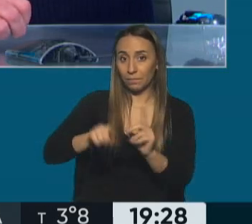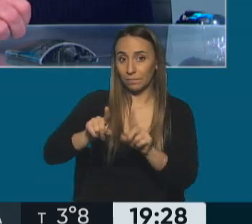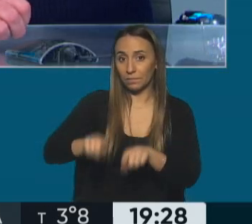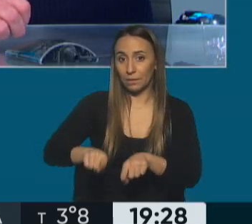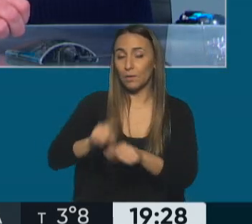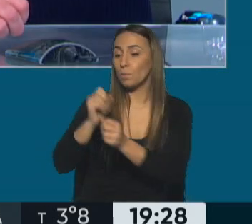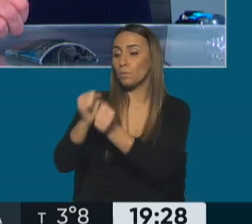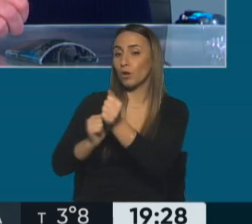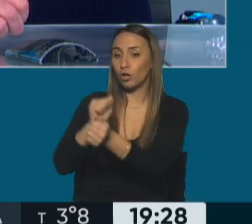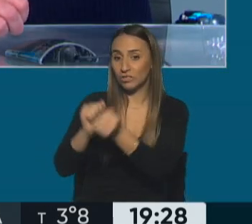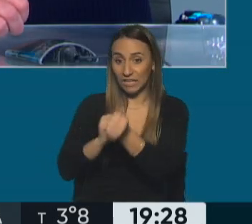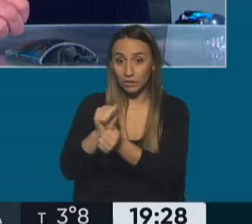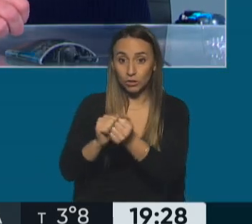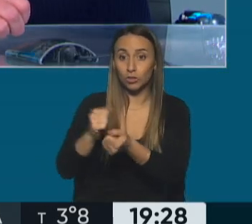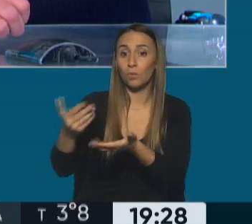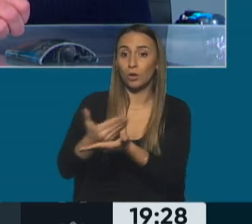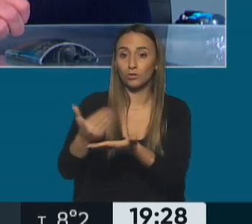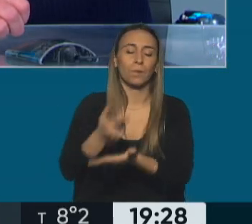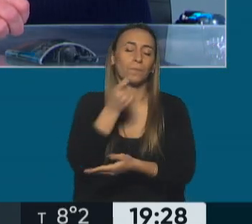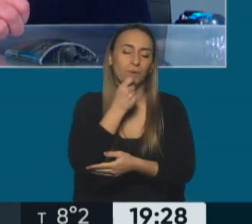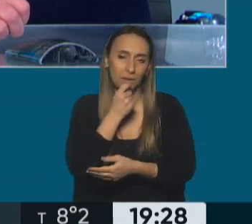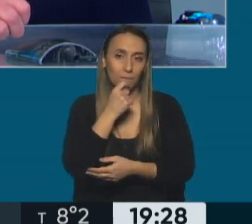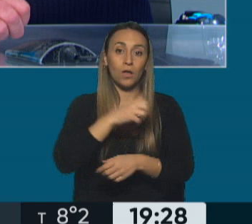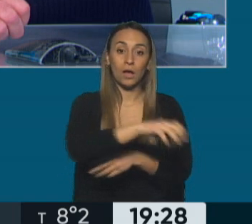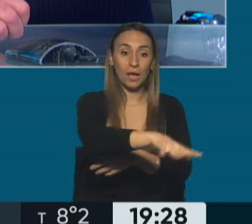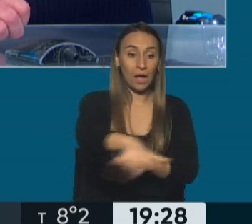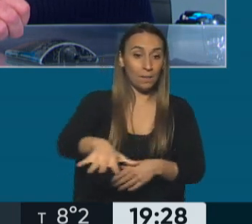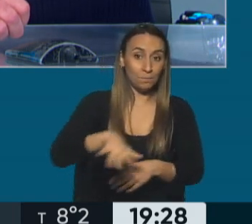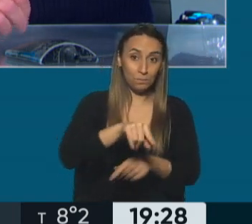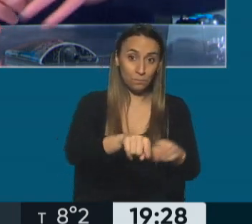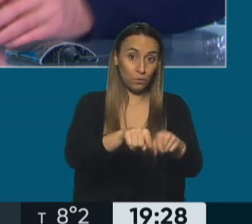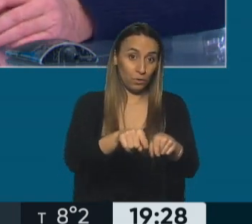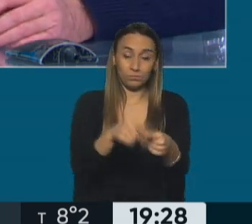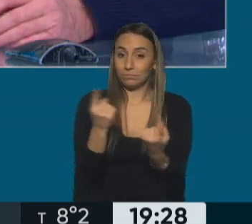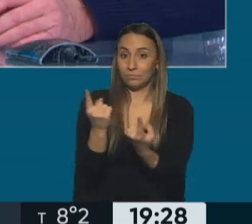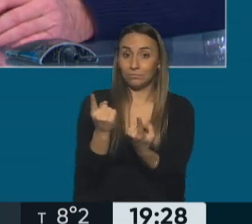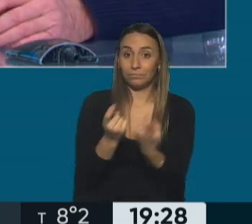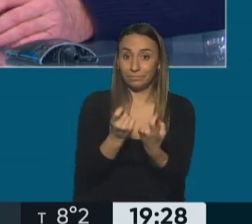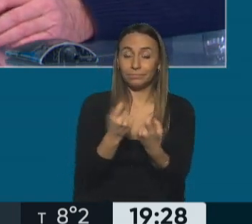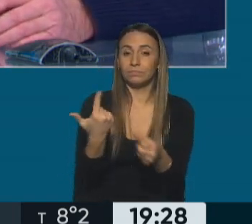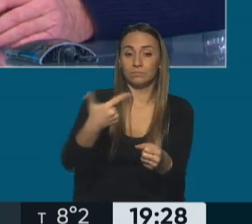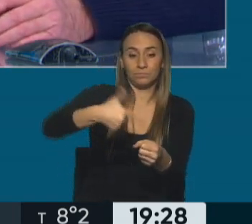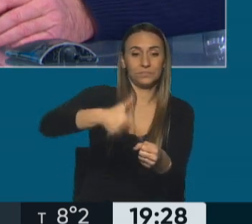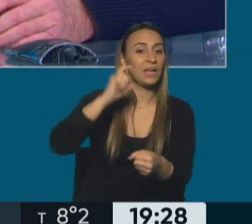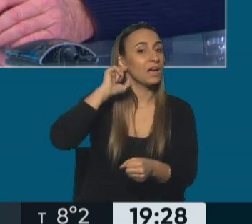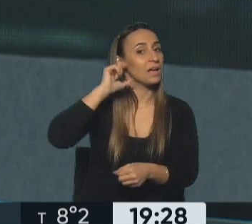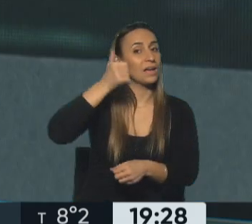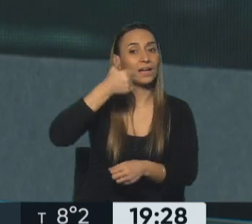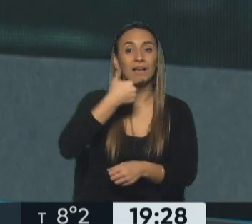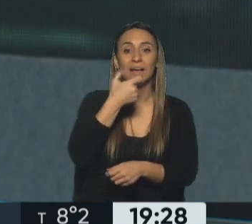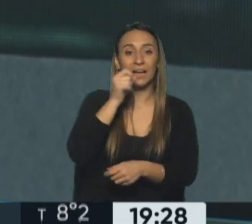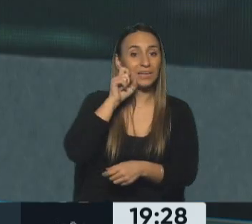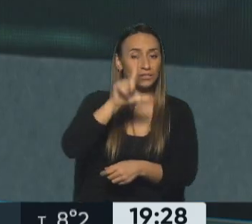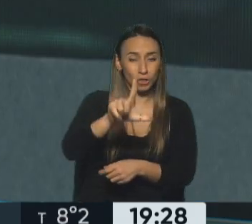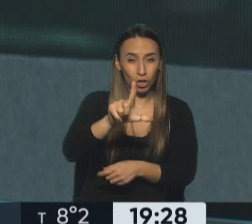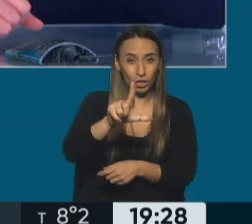procesos productivos, por ejemplo, el campo, Sí, es decir, sí, está sí. sustentado en el consumo de gasoil, ¿no? Es decir, ¿Vos decís que hay más demanda que lo